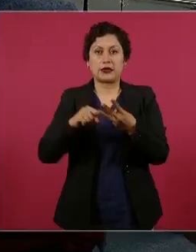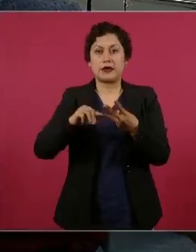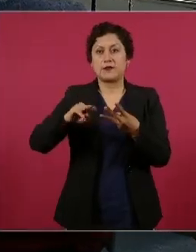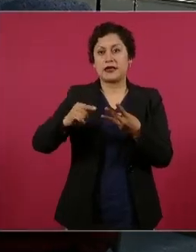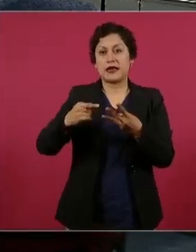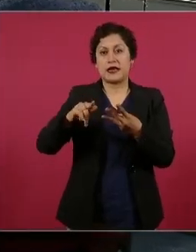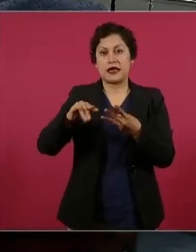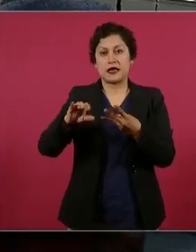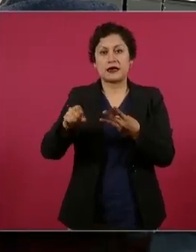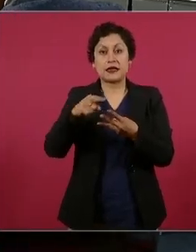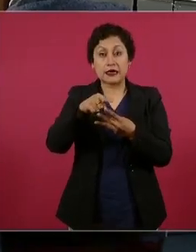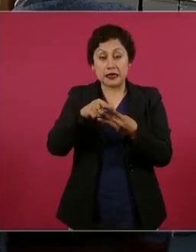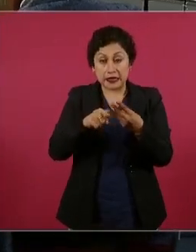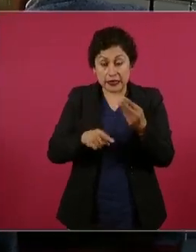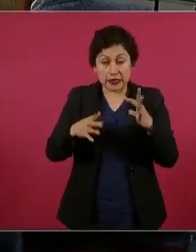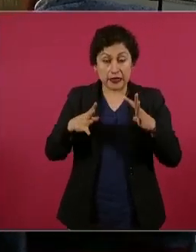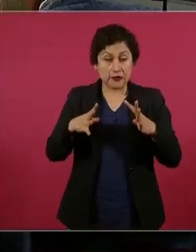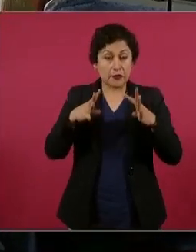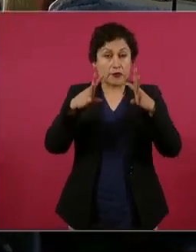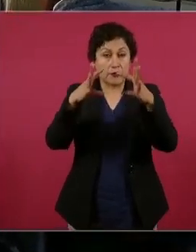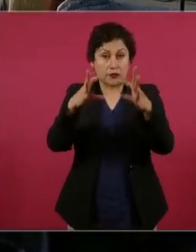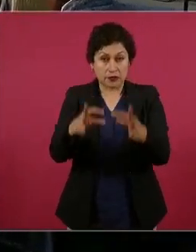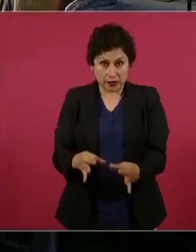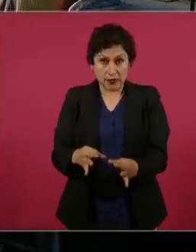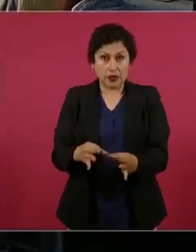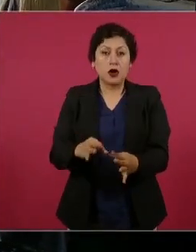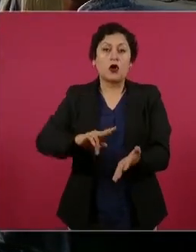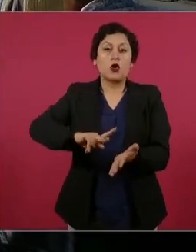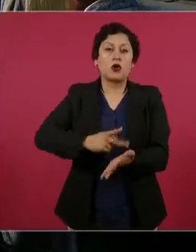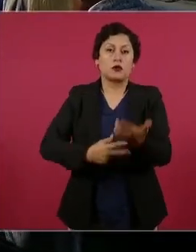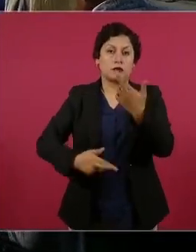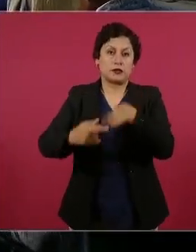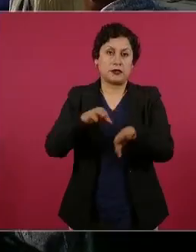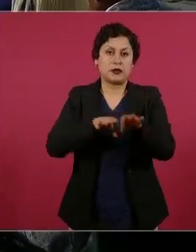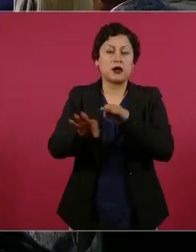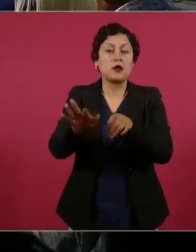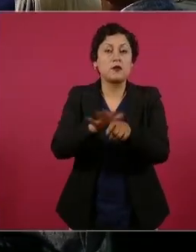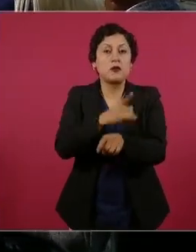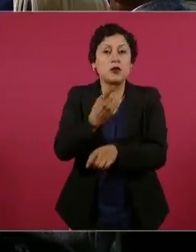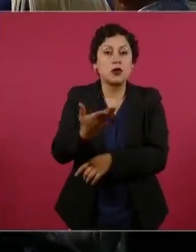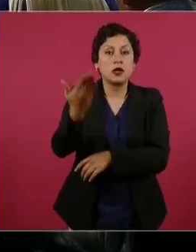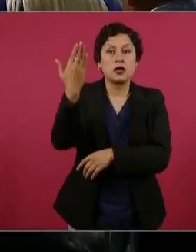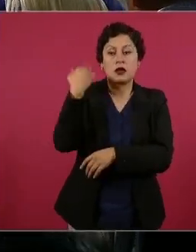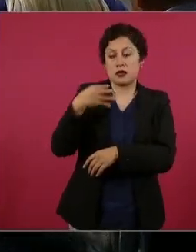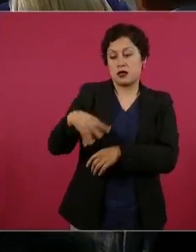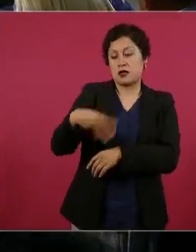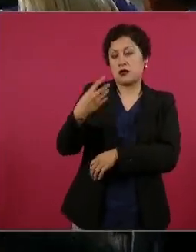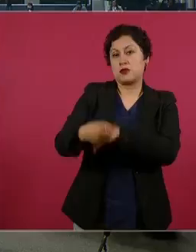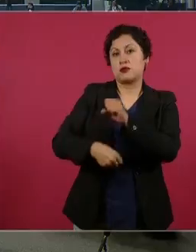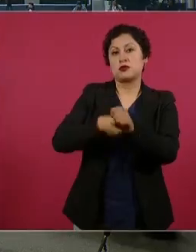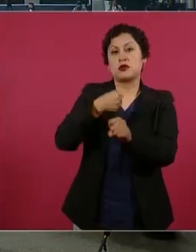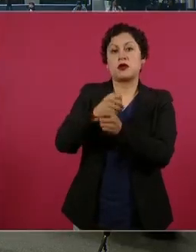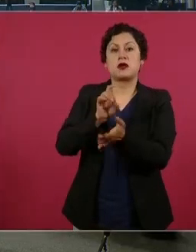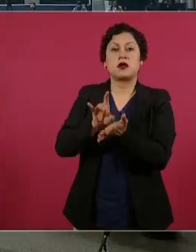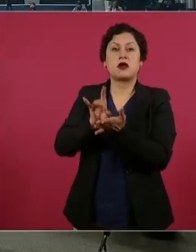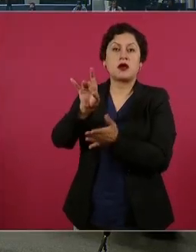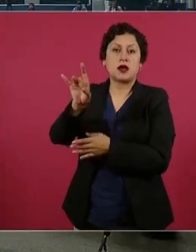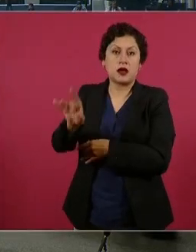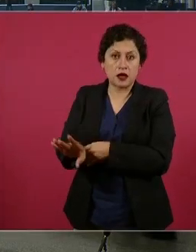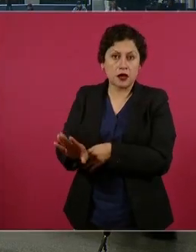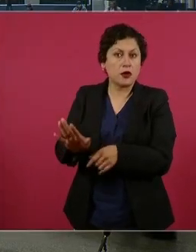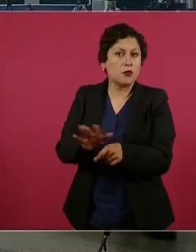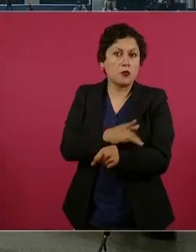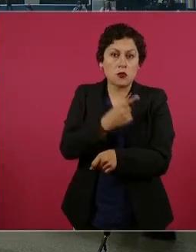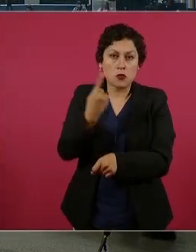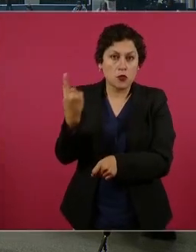Rosa, quienes fueron despedidos de Pemex desde hace 14 años por participar en